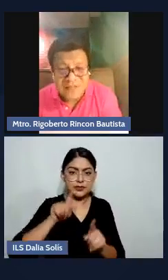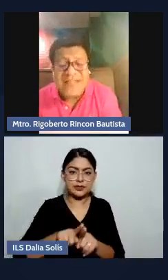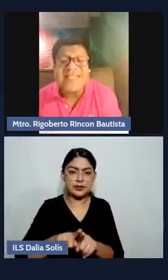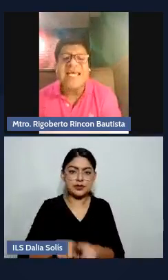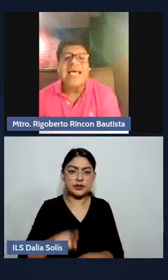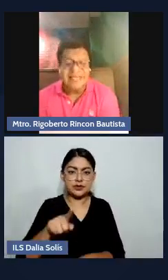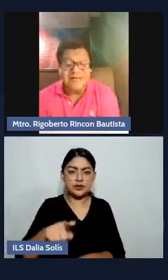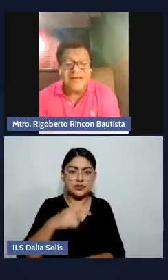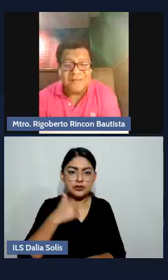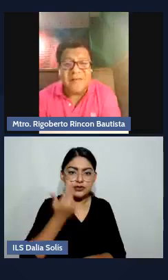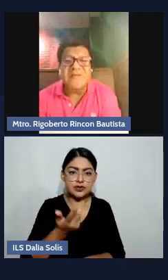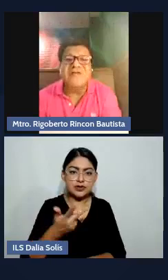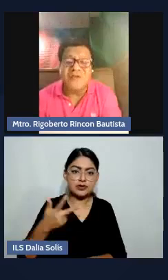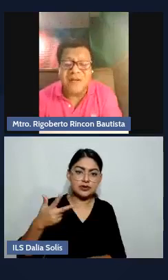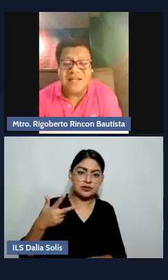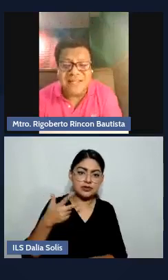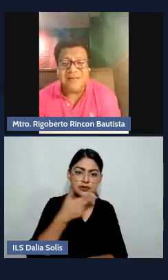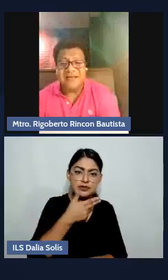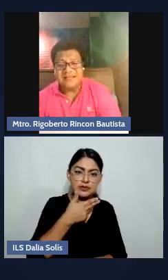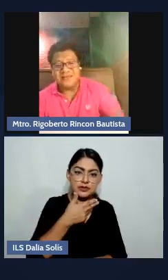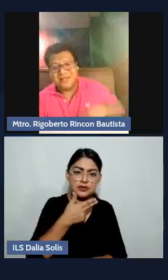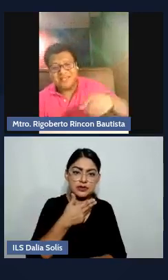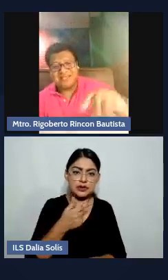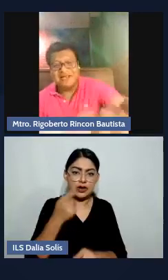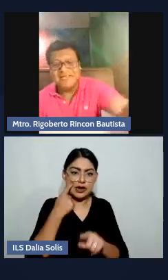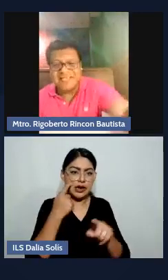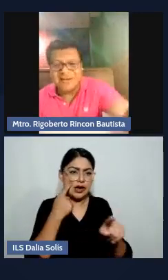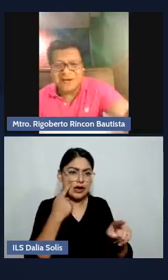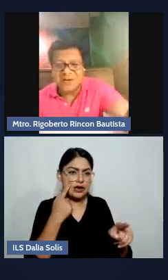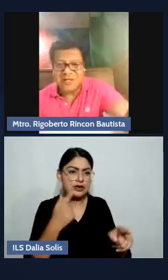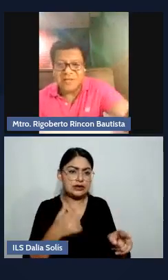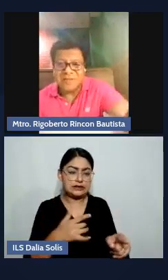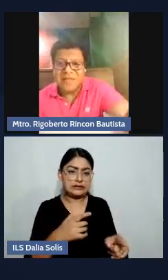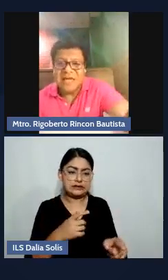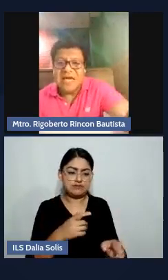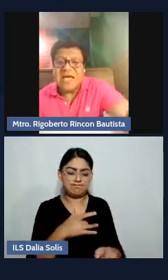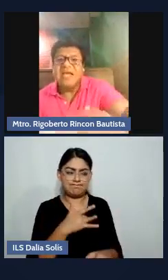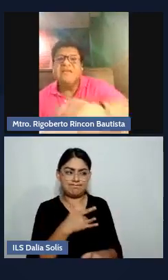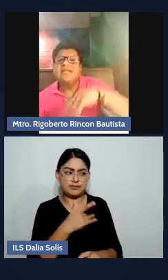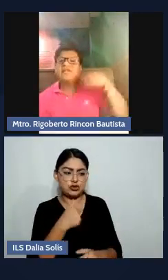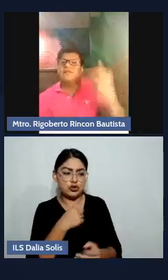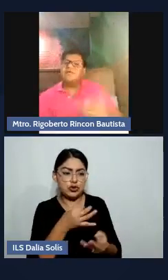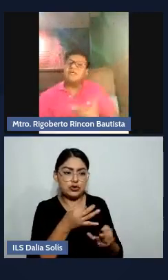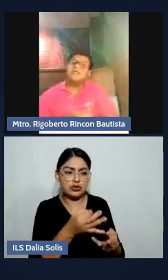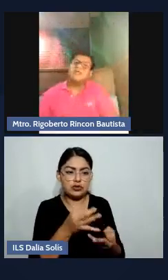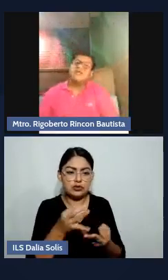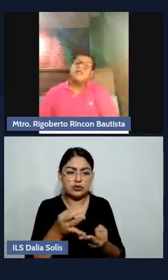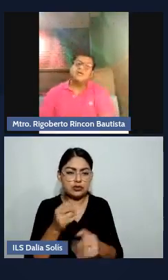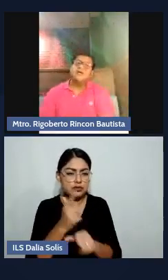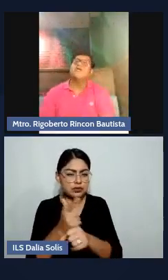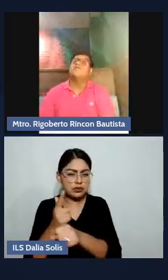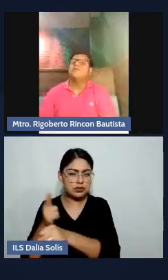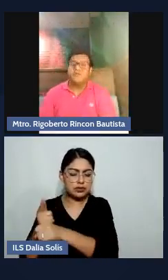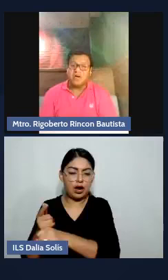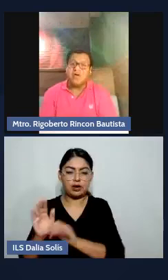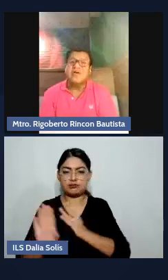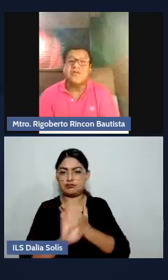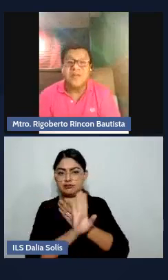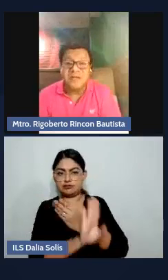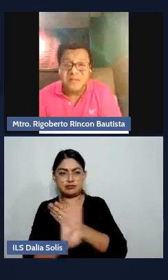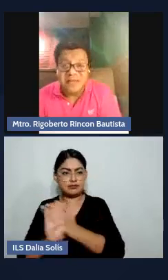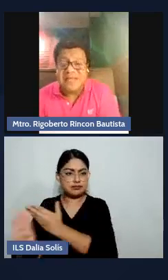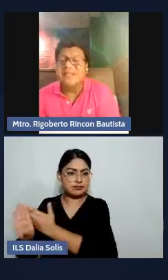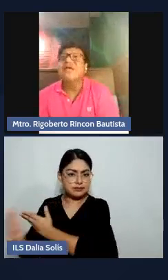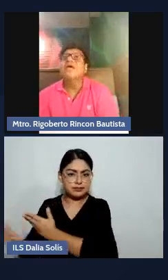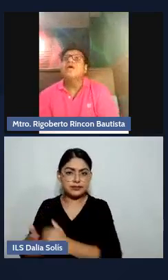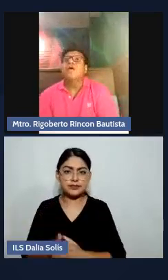lo que hablábamos sobre el tema del detonante. No sé si lo recuerdan. Elimina todo lo relacionado al tabaco de tu entorno, eso es bien importante.